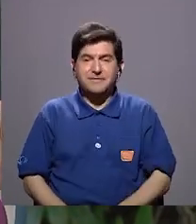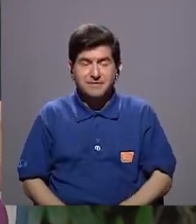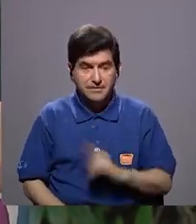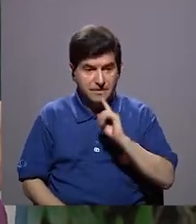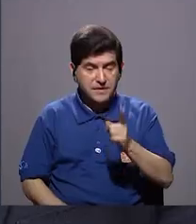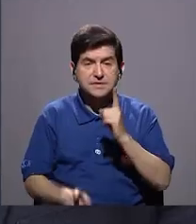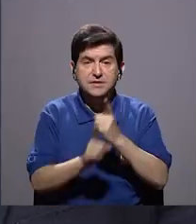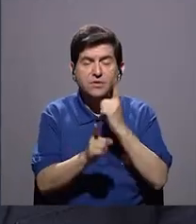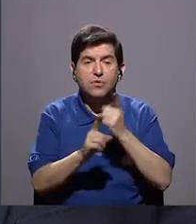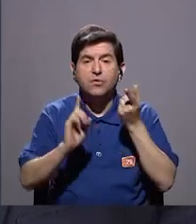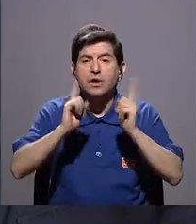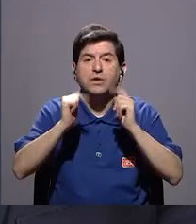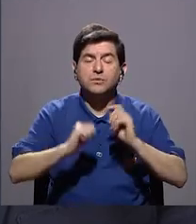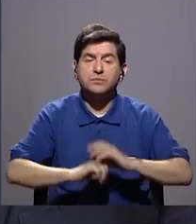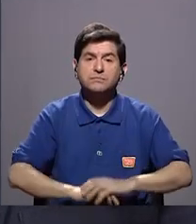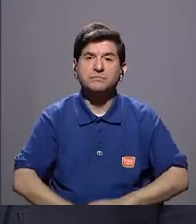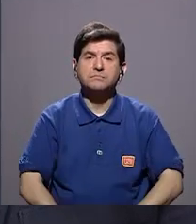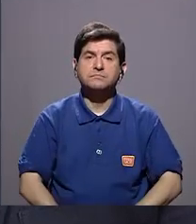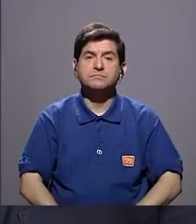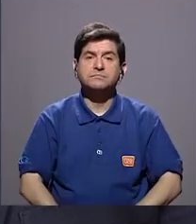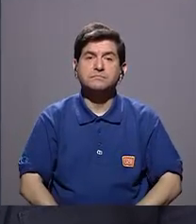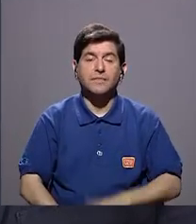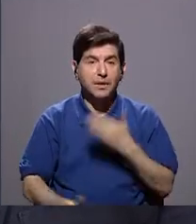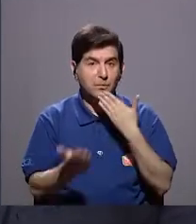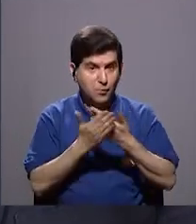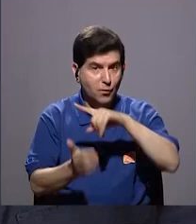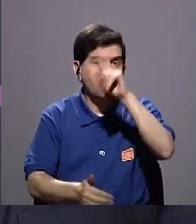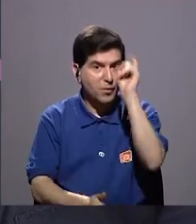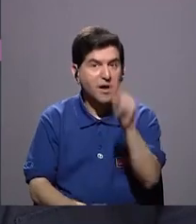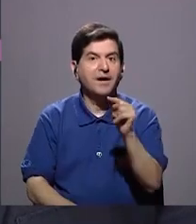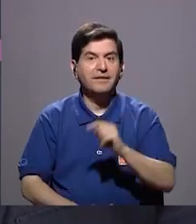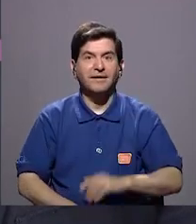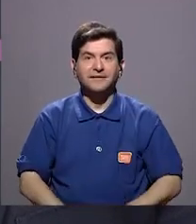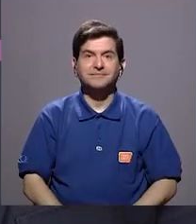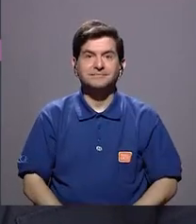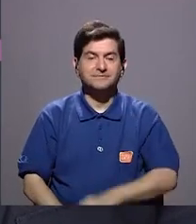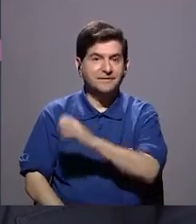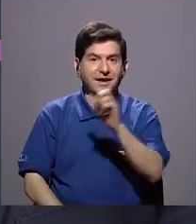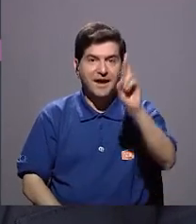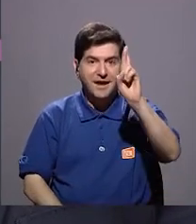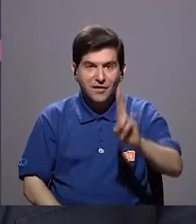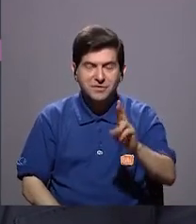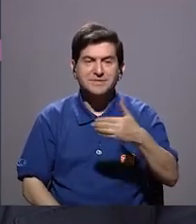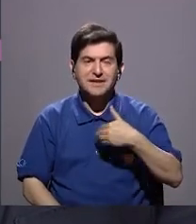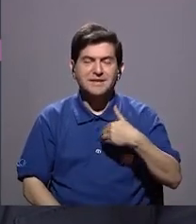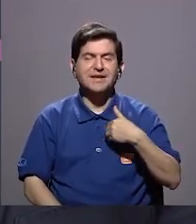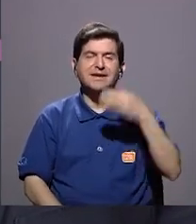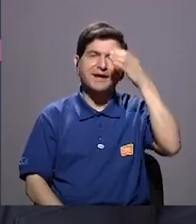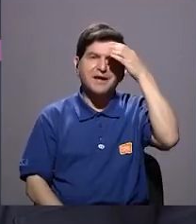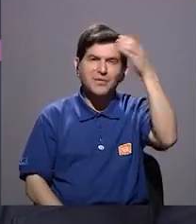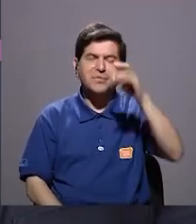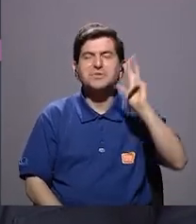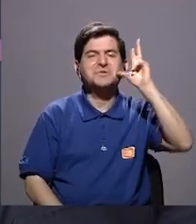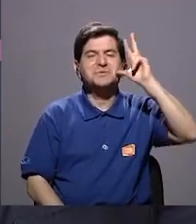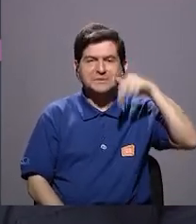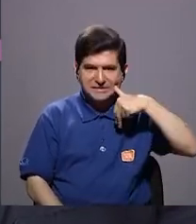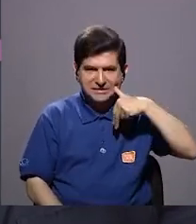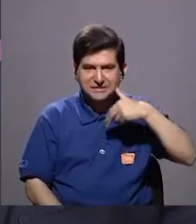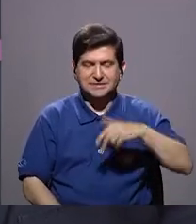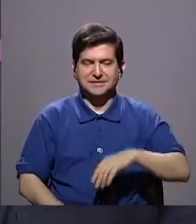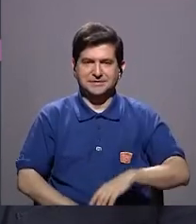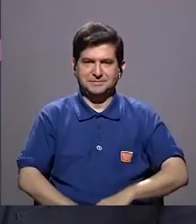podría decir que es la recomendable? Ok. Qué bueno que hiciste esa pregunta, porque en Costa Rica todavía tenemos una cultura bastante